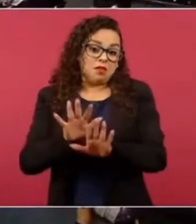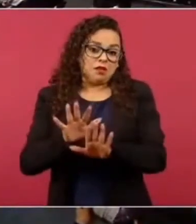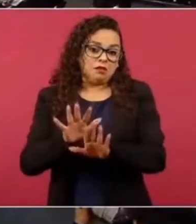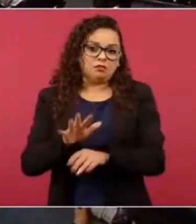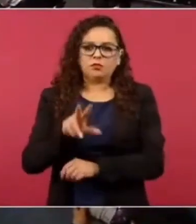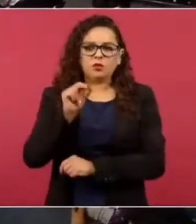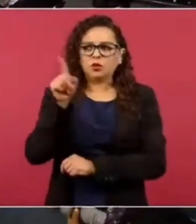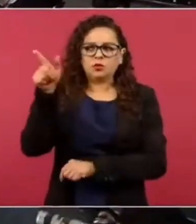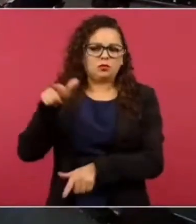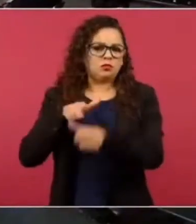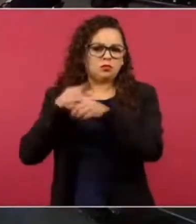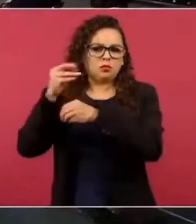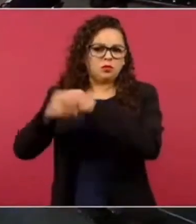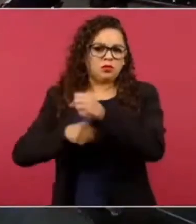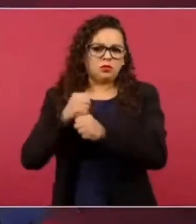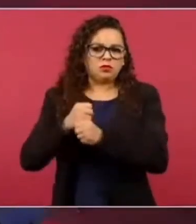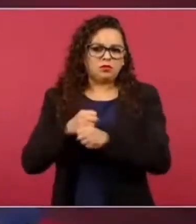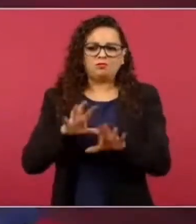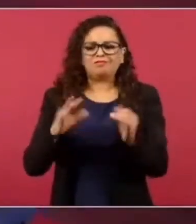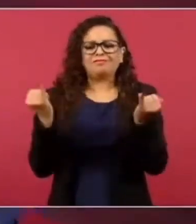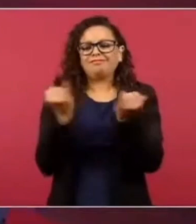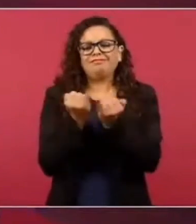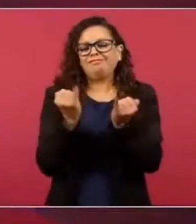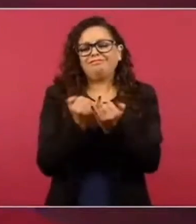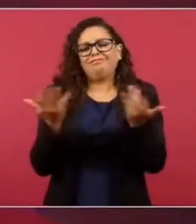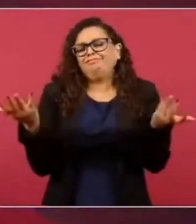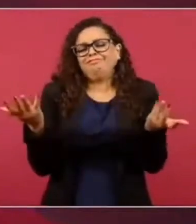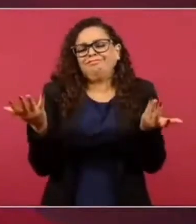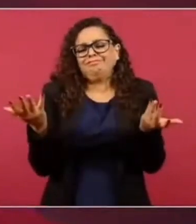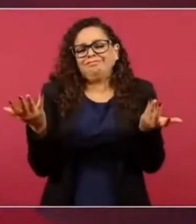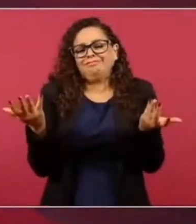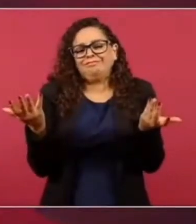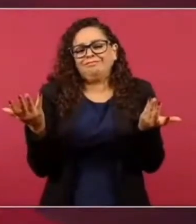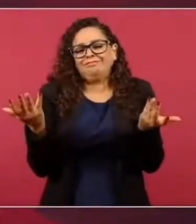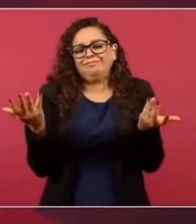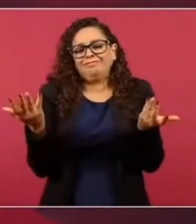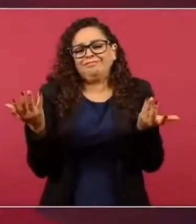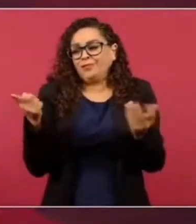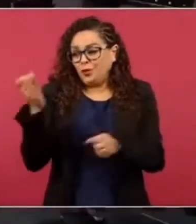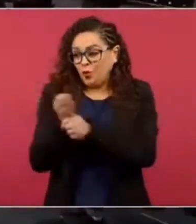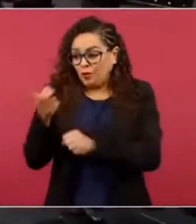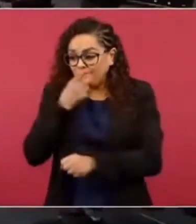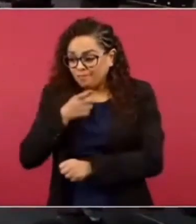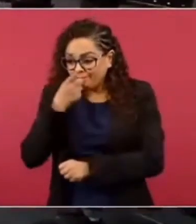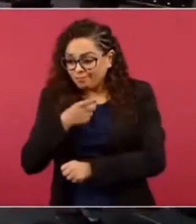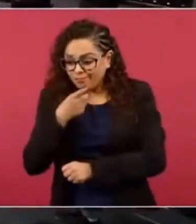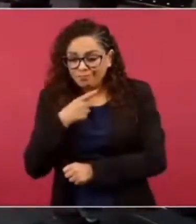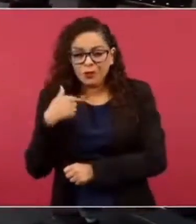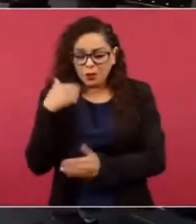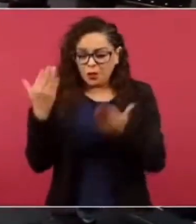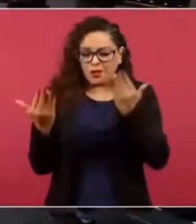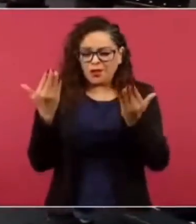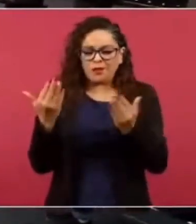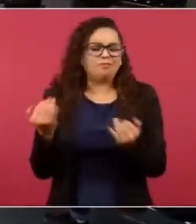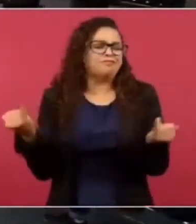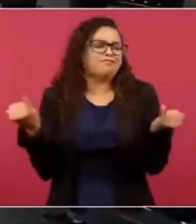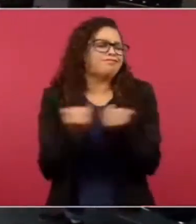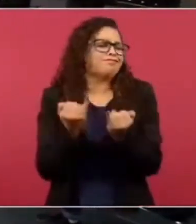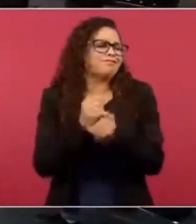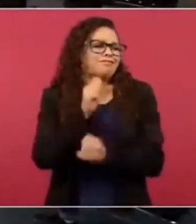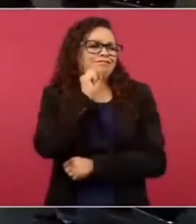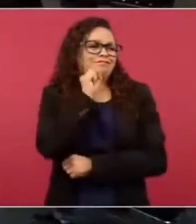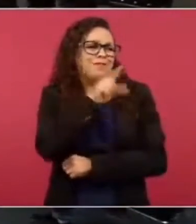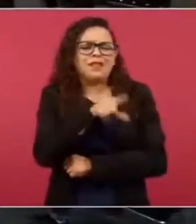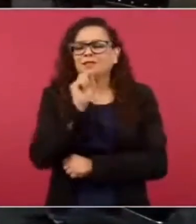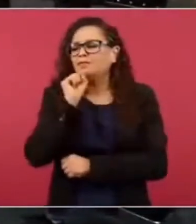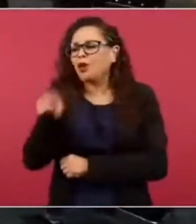años. Pero... son iguales, o sea, no hay mucha diferencia con lo que me estás diciendo. Entonces, ¿qué